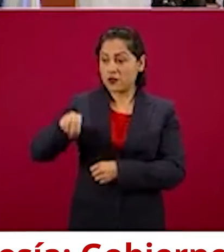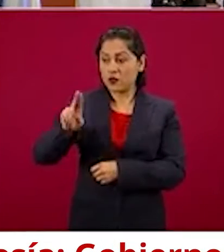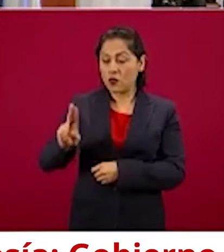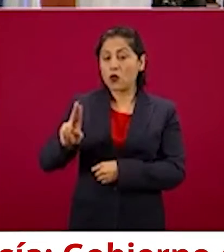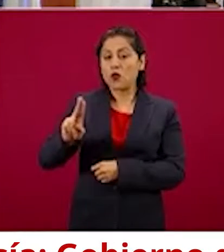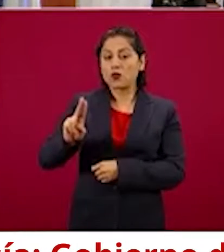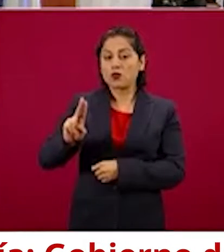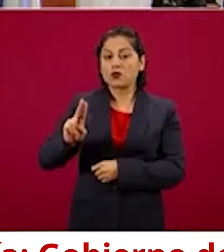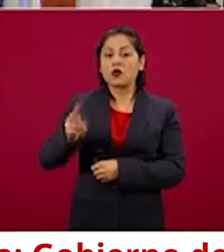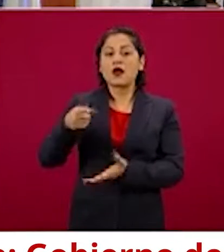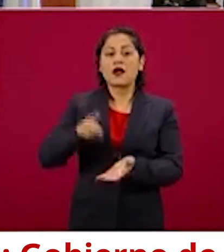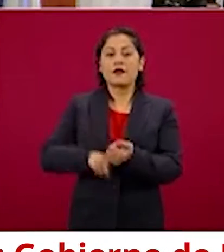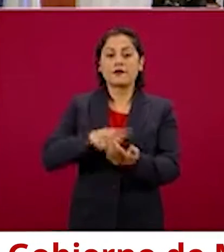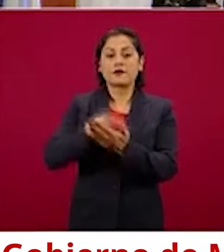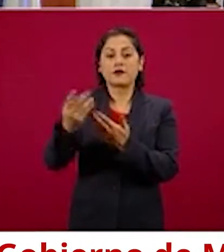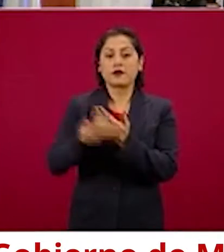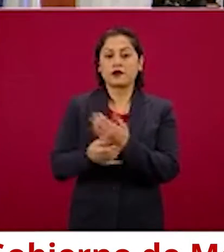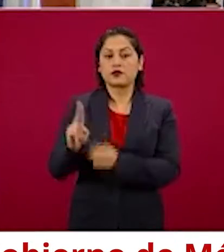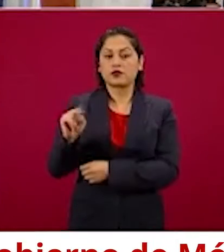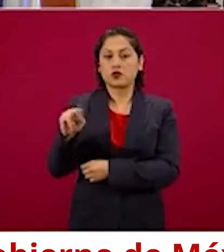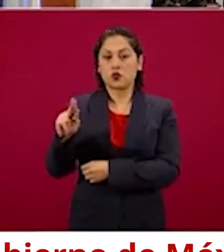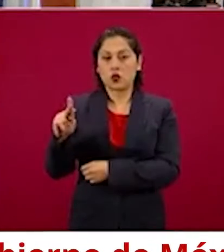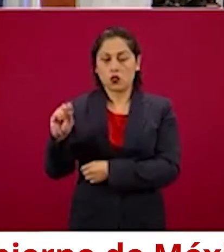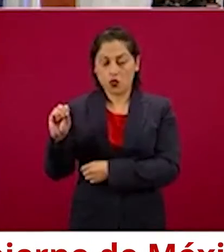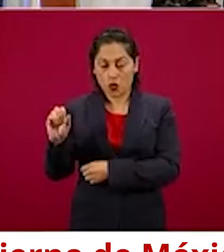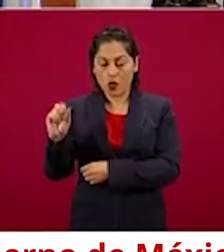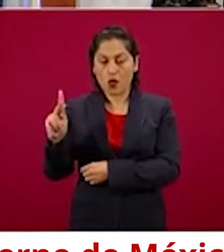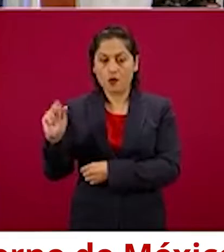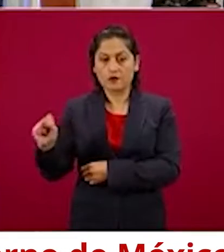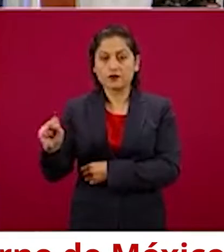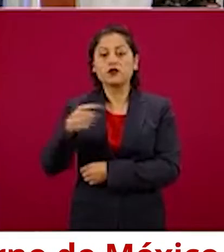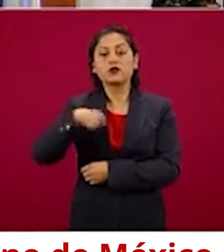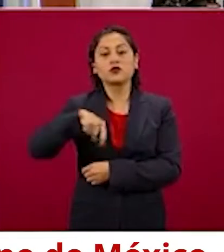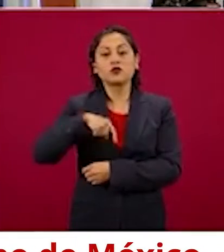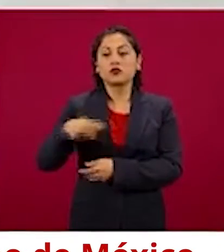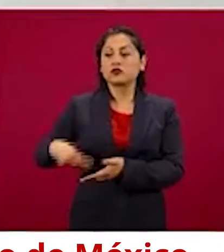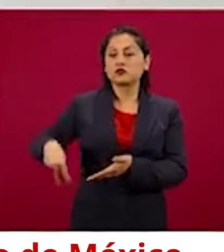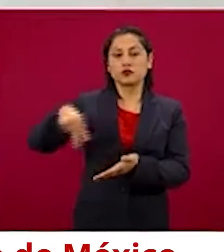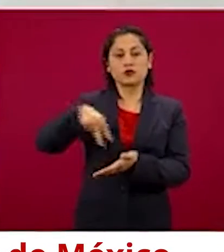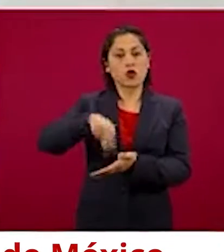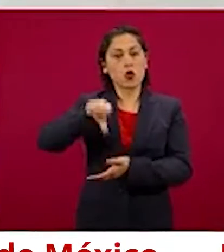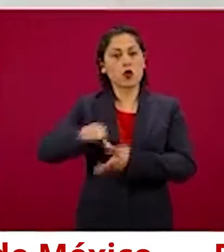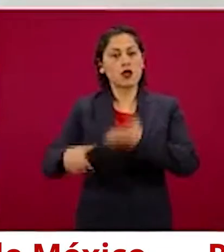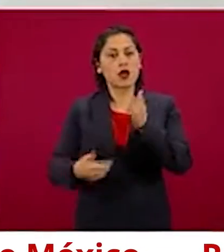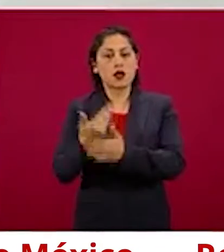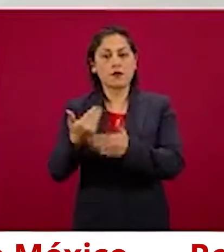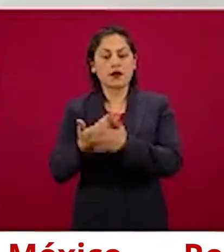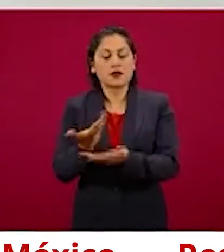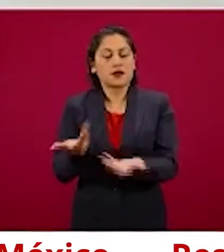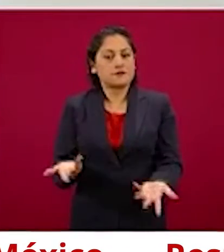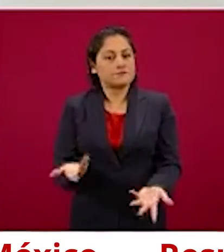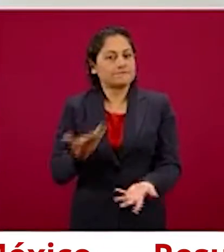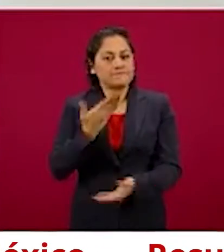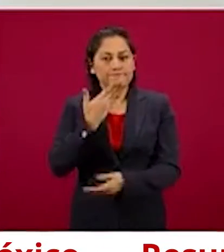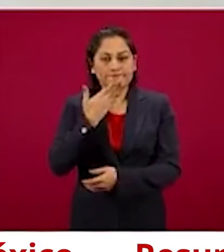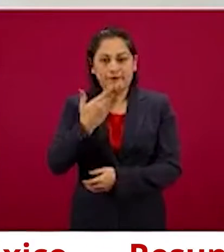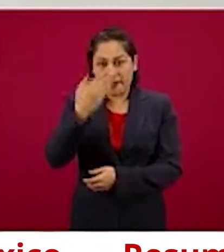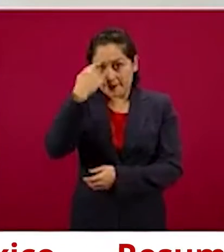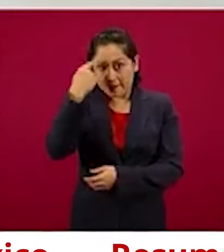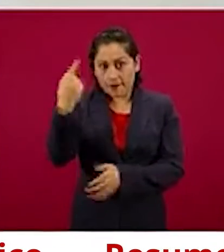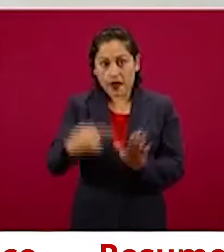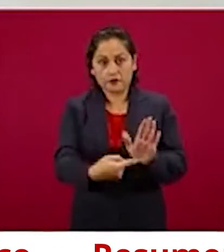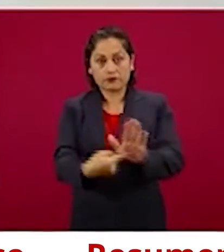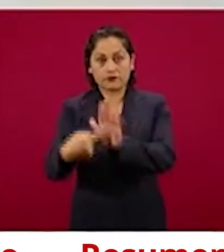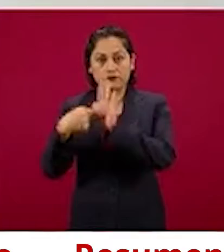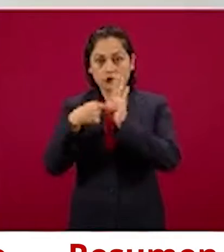Proyectos UNOPS, es un honor acompañarlos esta mañana y compartir el trabajo que estamos realizando para la compra consolidada